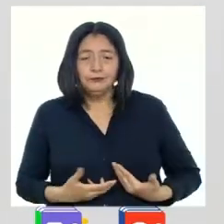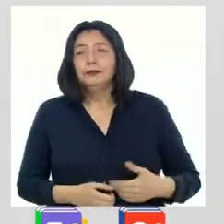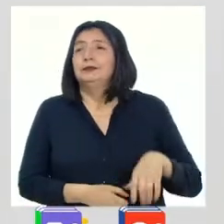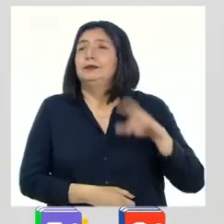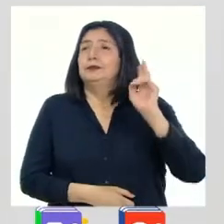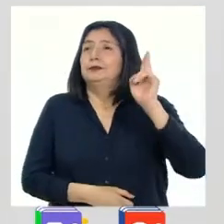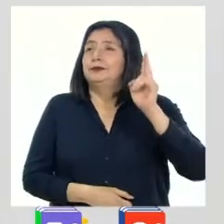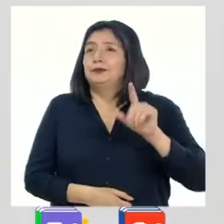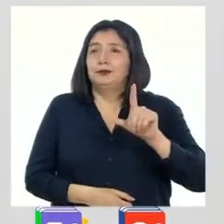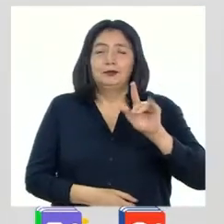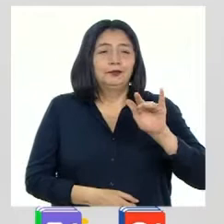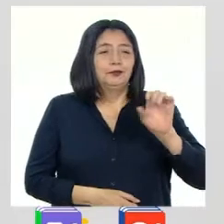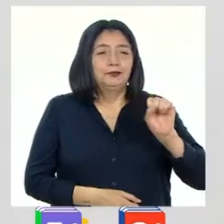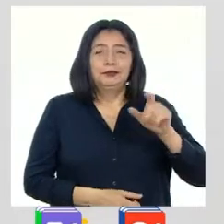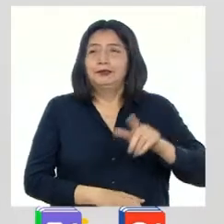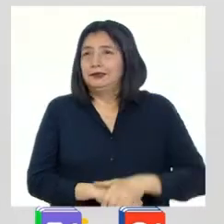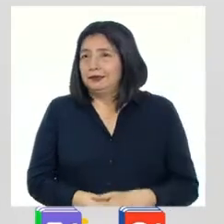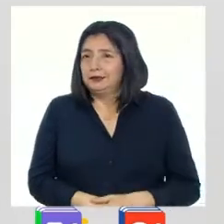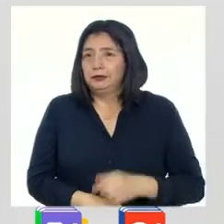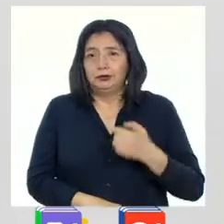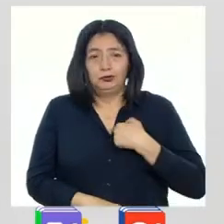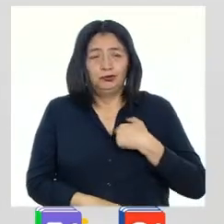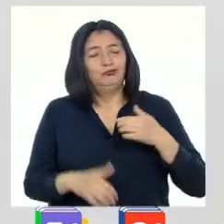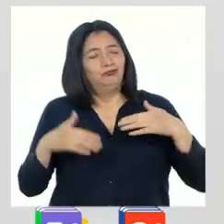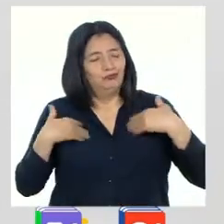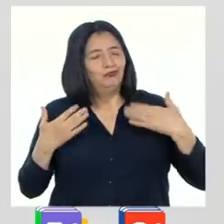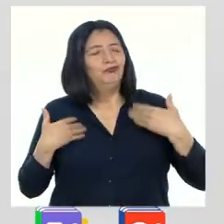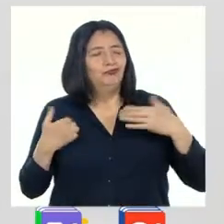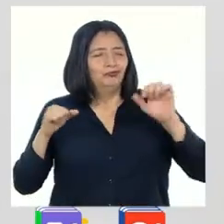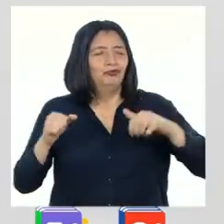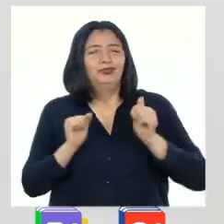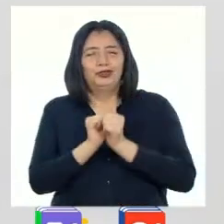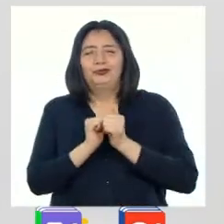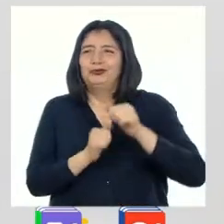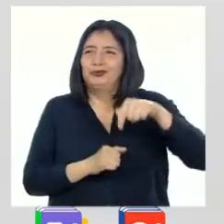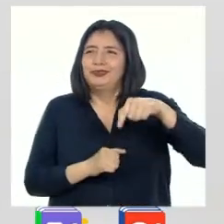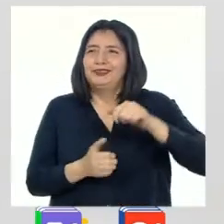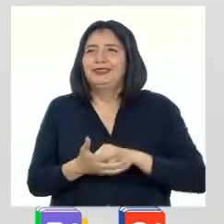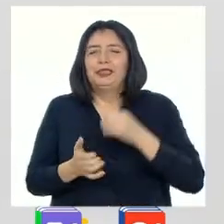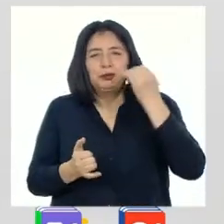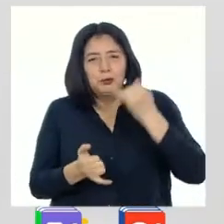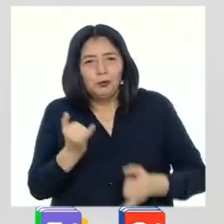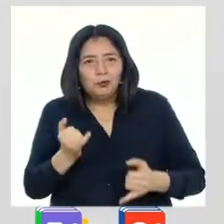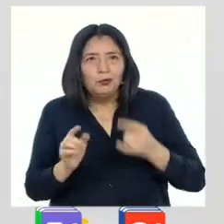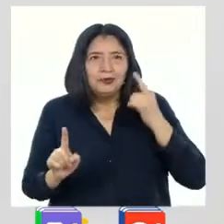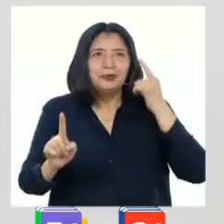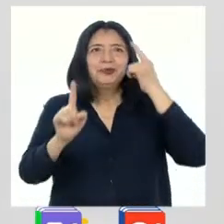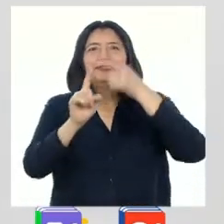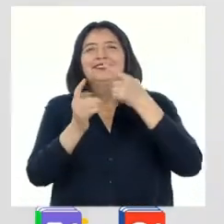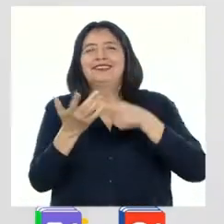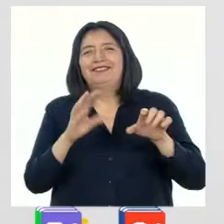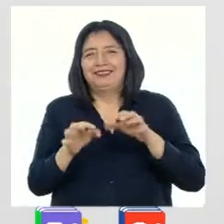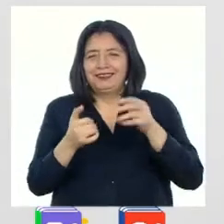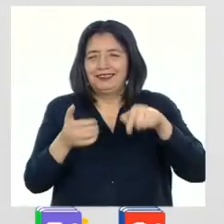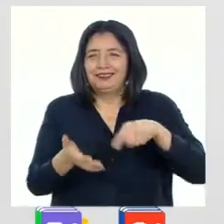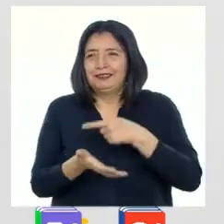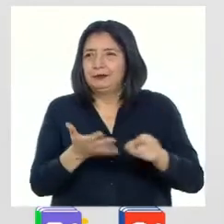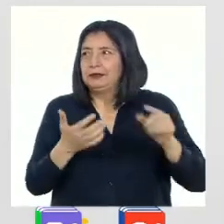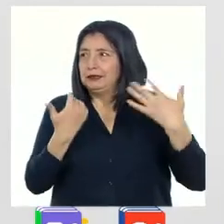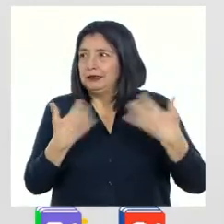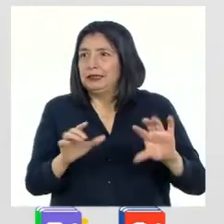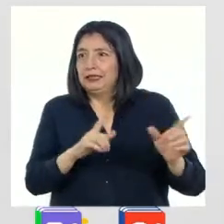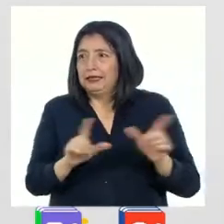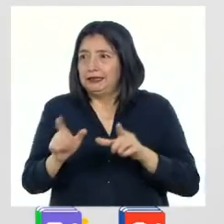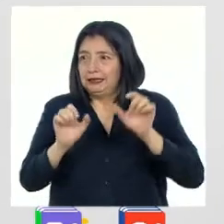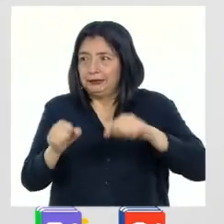Luis Maximiliano Anto Chiroque y estoy muy contento de acompañarlos en el último reto de la semana. ¿Están listas